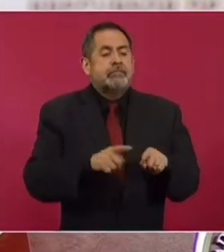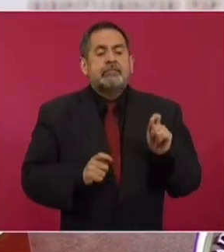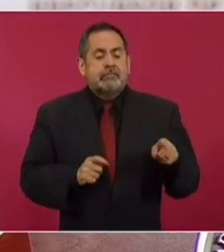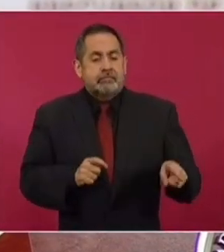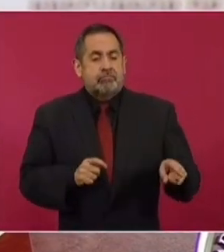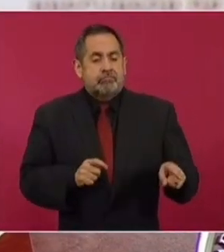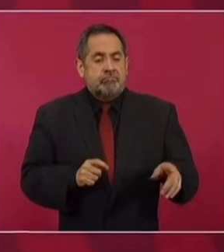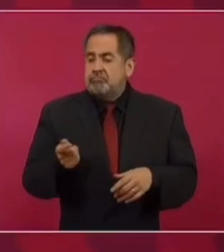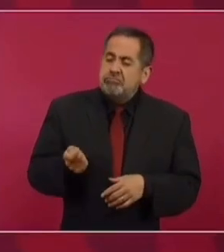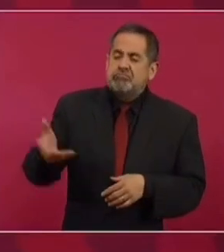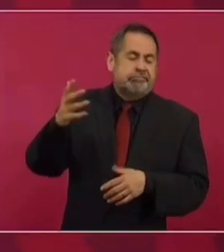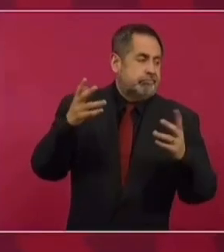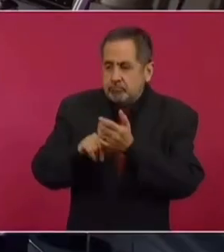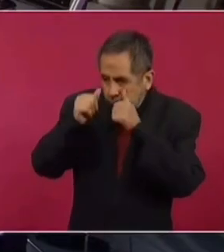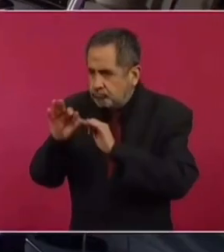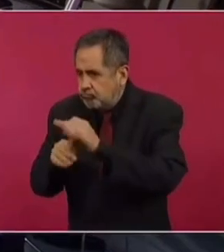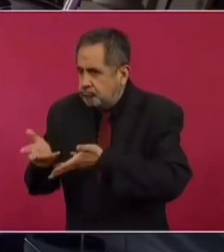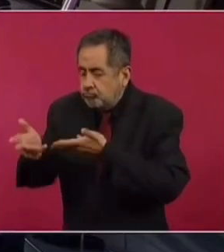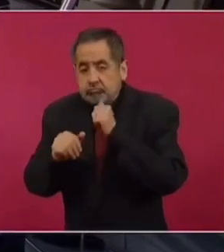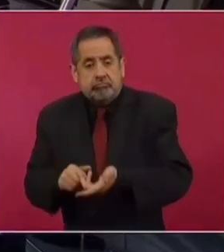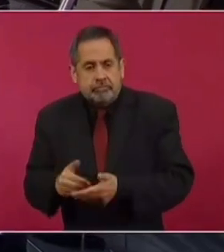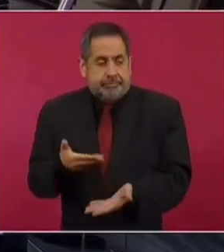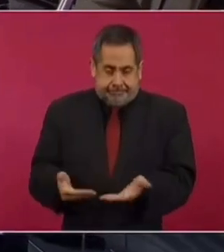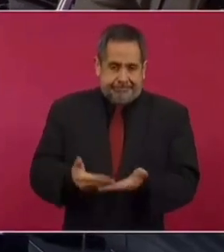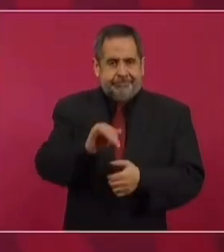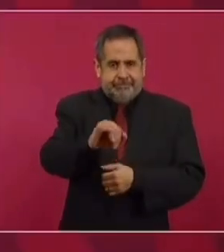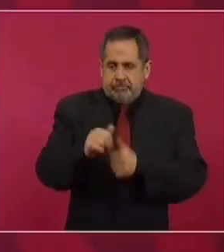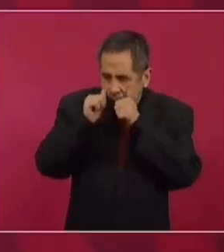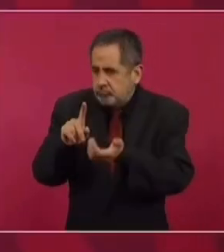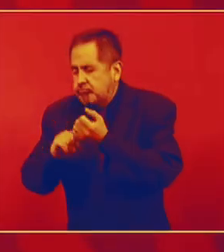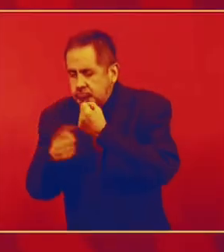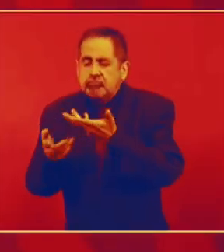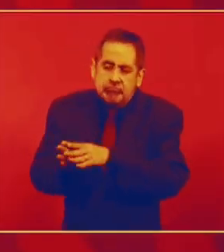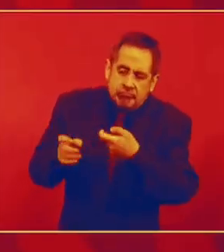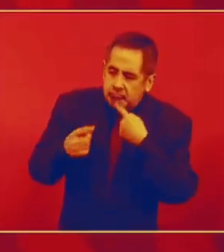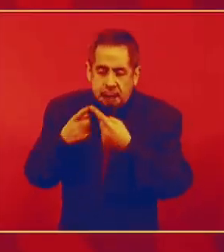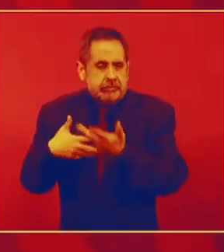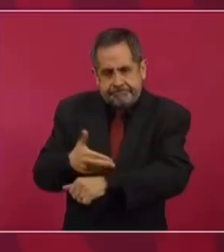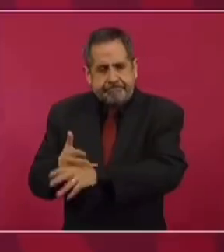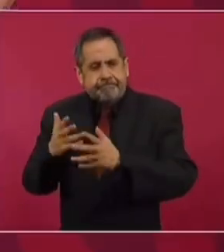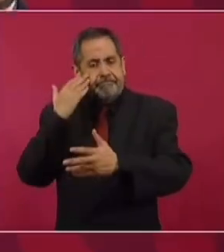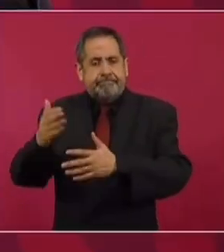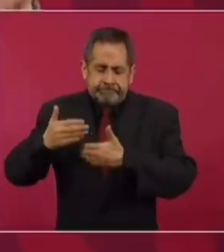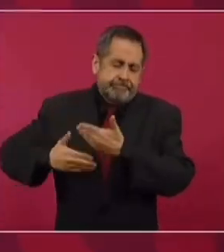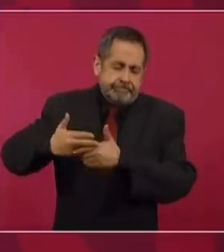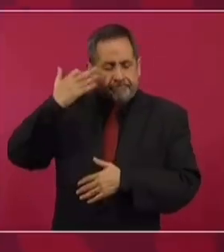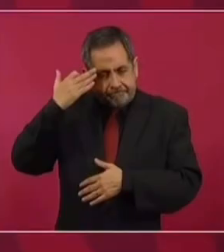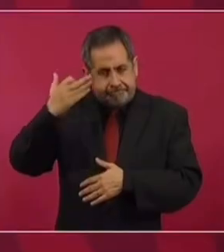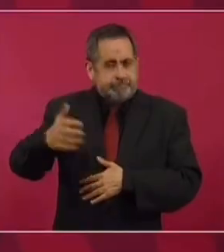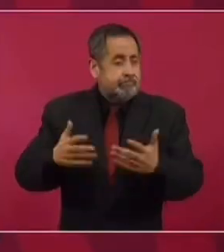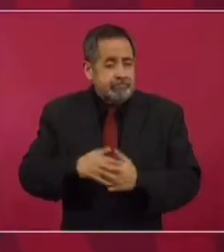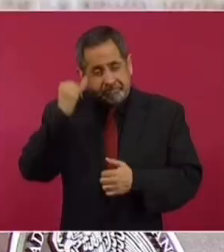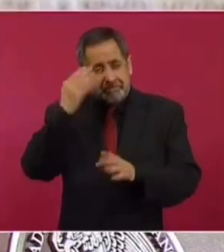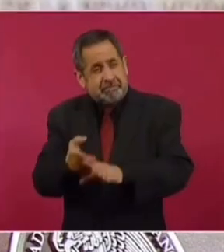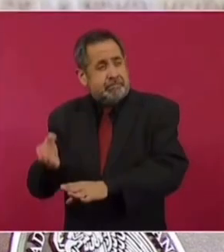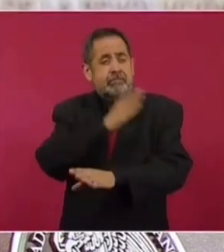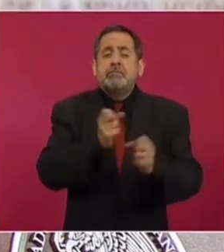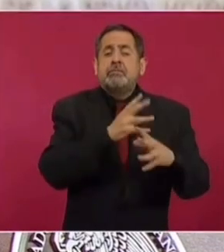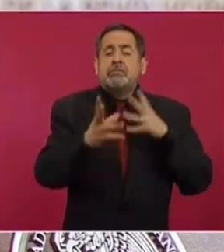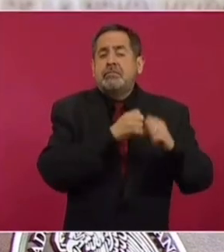fue llamarles a los jóvenes ninis. Entonces ahora estamos atendiendo las causas de la violencia. Eso lleva tiempo, son procesos. Imagínense cuántos